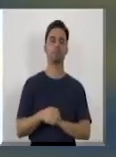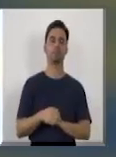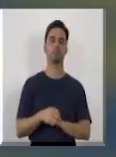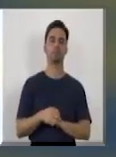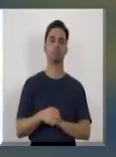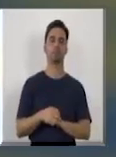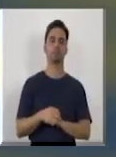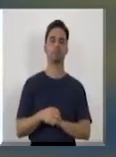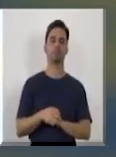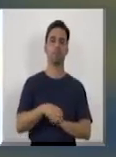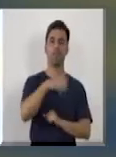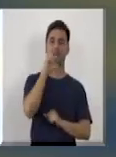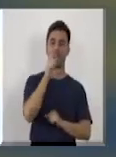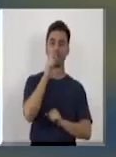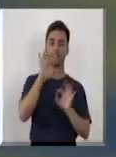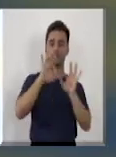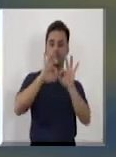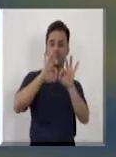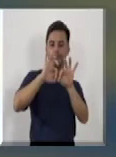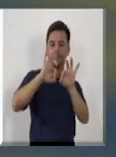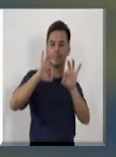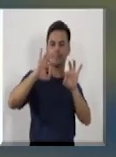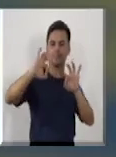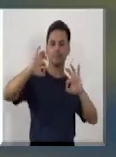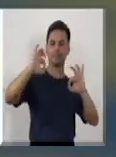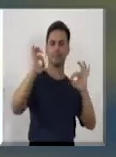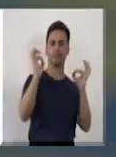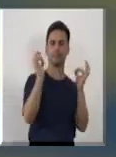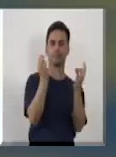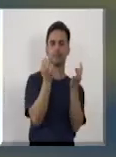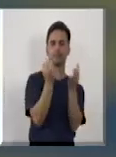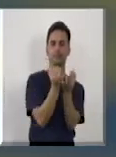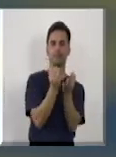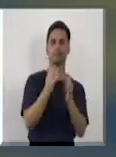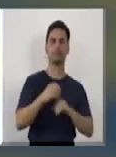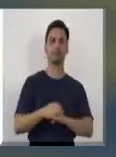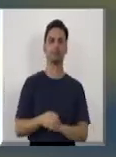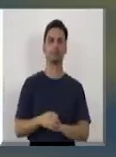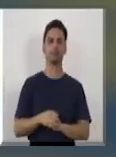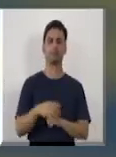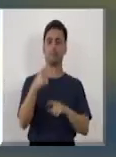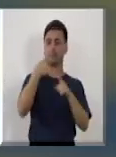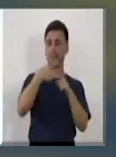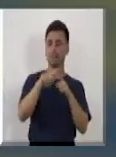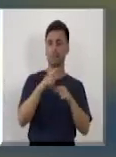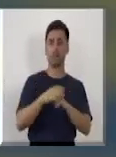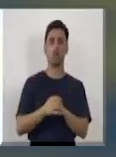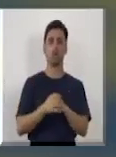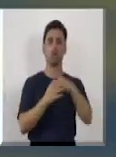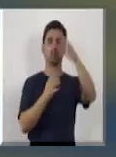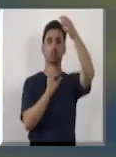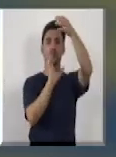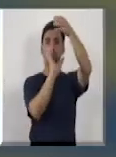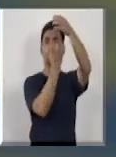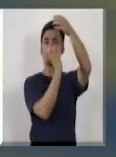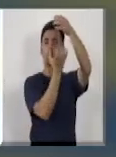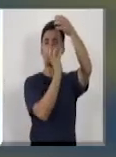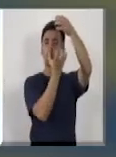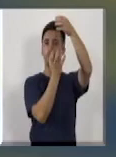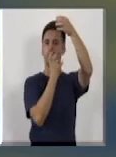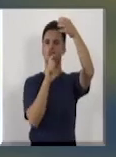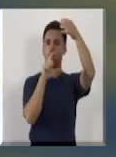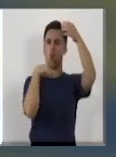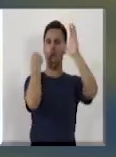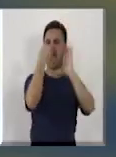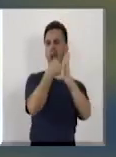tanto, ¿de qué me puedo percatar? Que en ese caso tengo dos bombillos, ¿no verdad? Esos dos bombillos, ¿cómo están conectados? ¿En serie o en